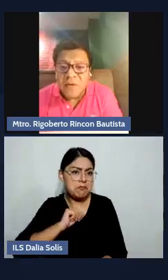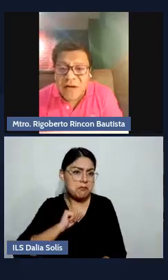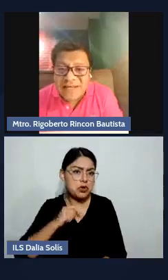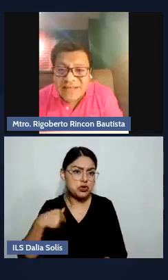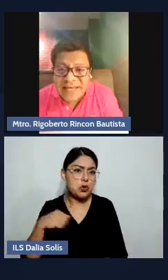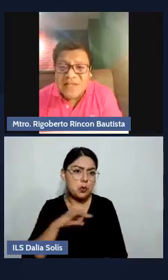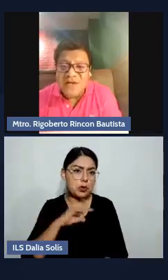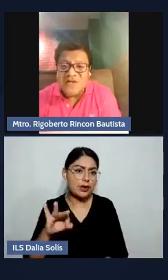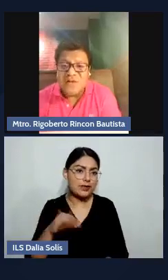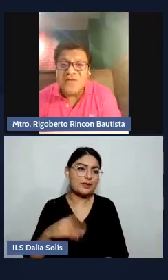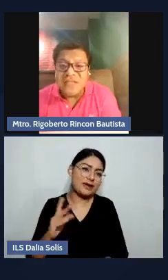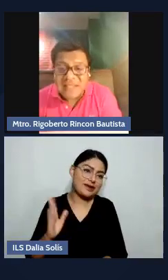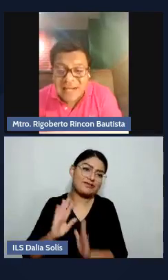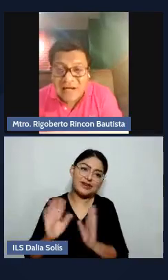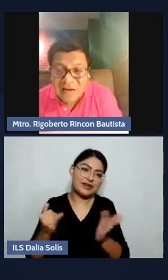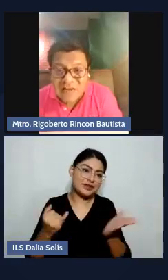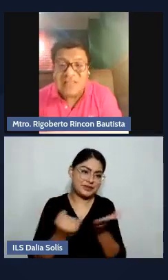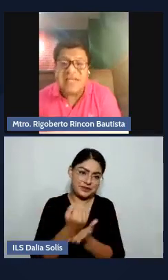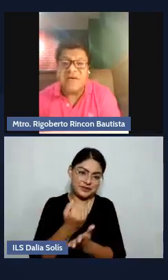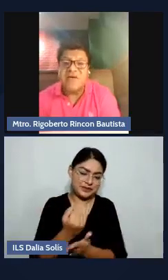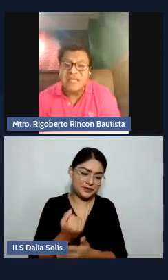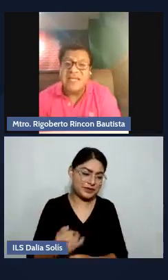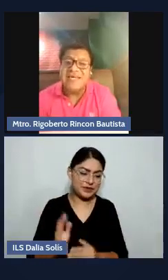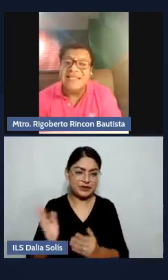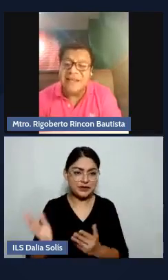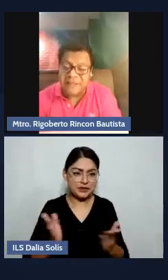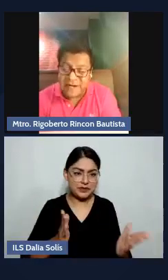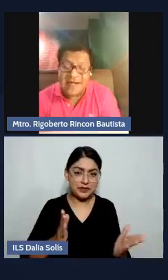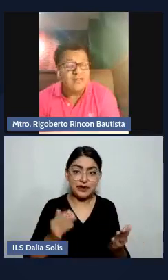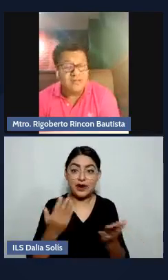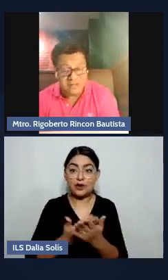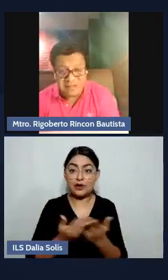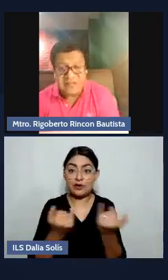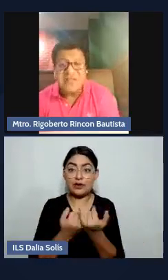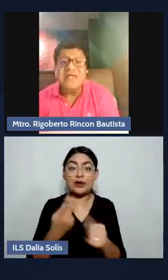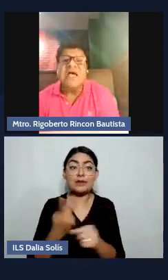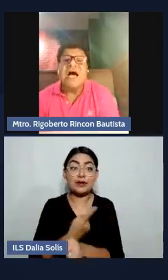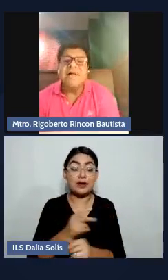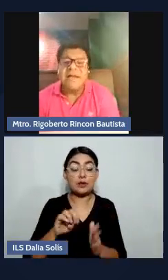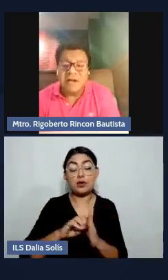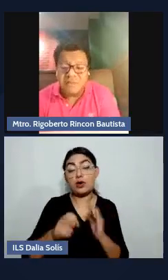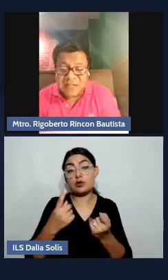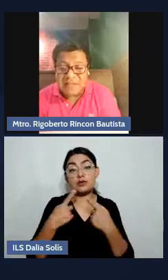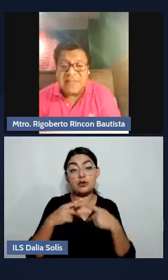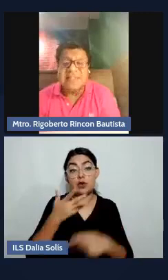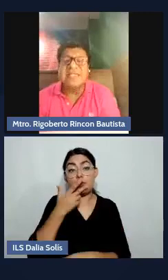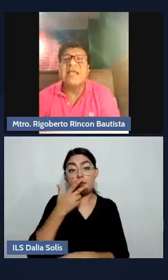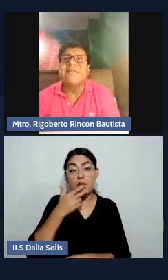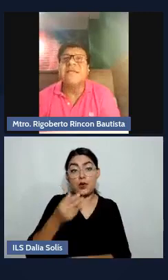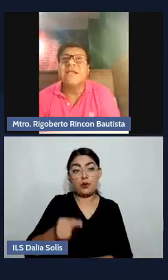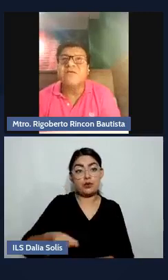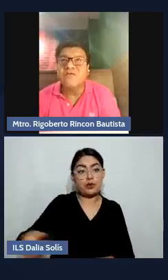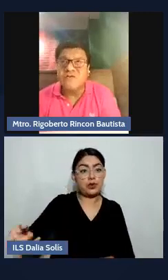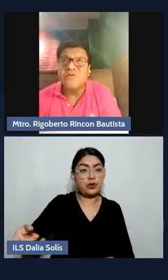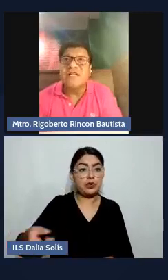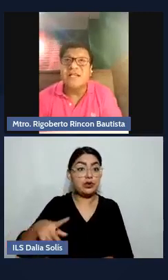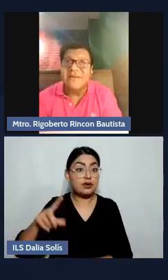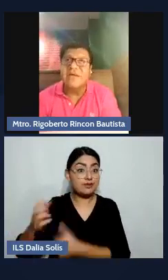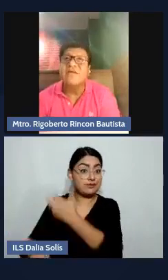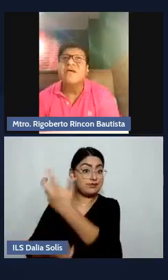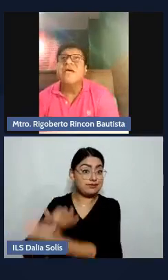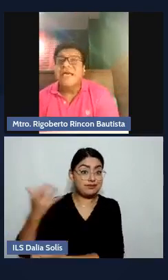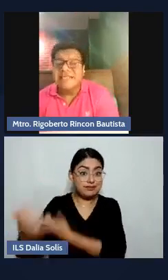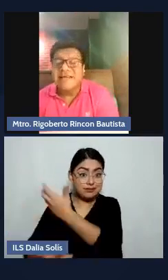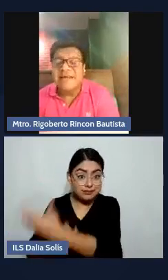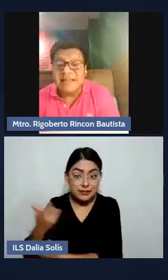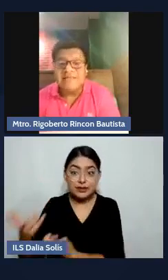incendios cuando se tiran colillas sin apagar, eso es un hecho. Hablar completamente del consumo del tabaco es hablar